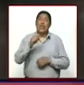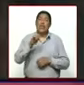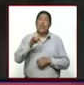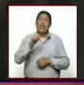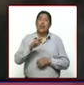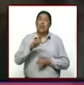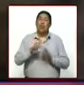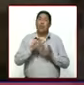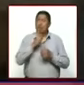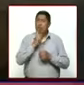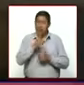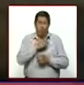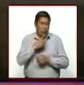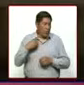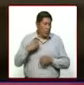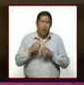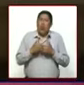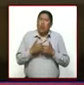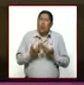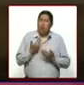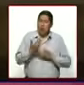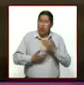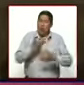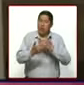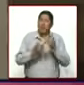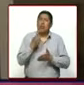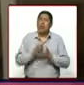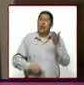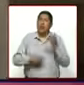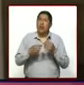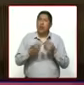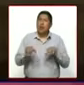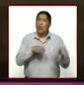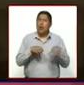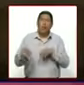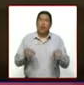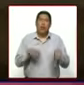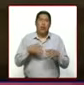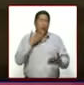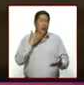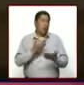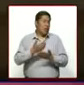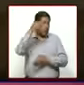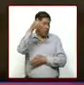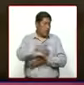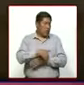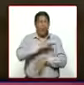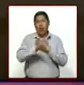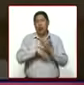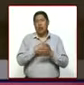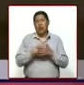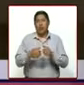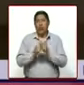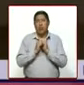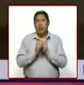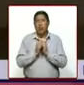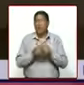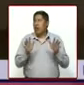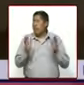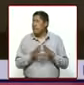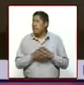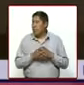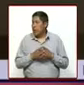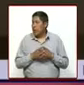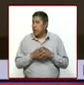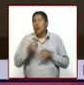favor, diputada, coméntenos cuál es el avance que se tiene y qué puntos ya se tocaron. Muy buenas noches a todos los que nos están acompañando.